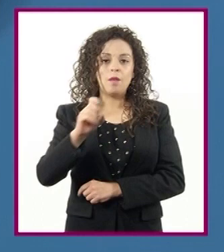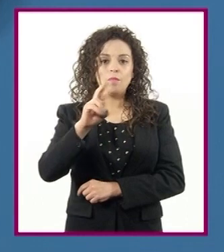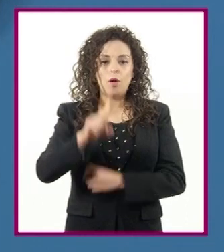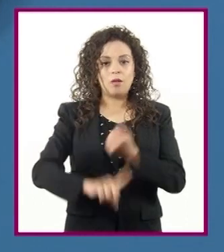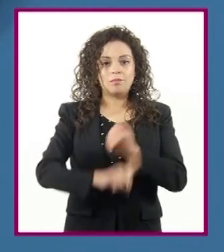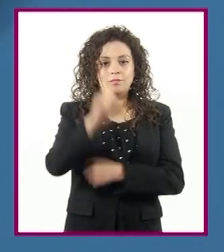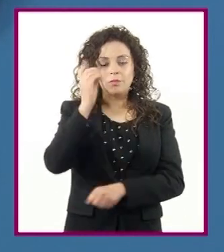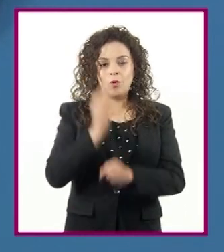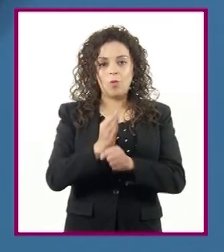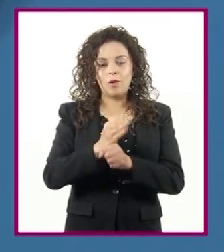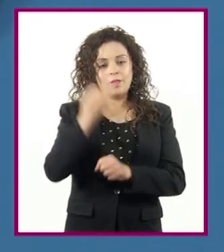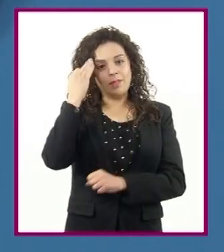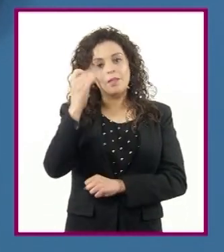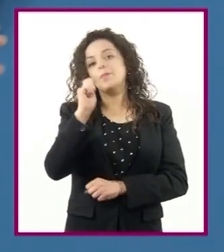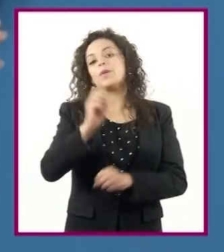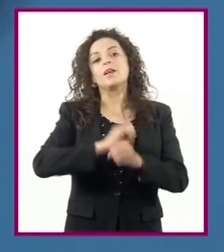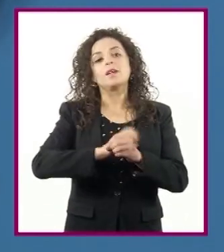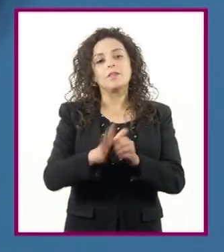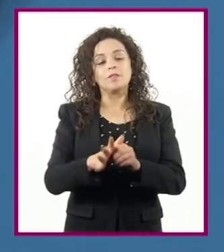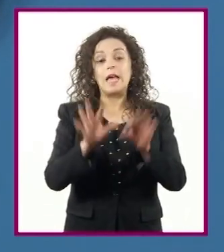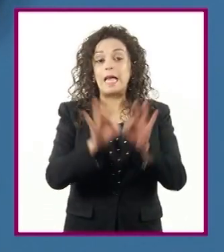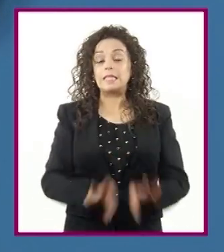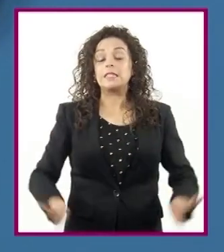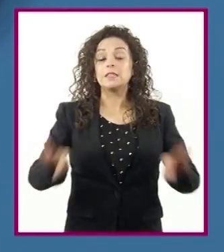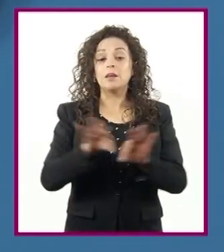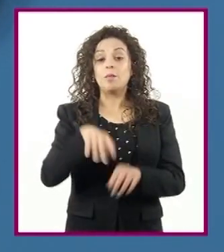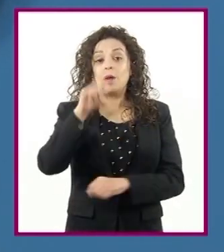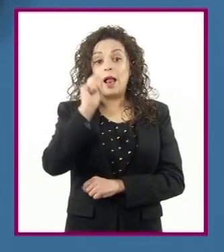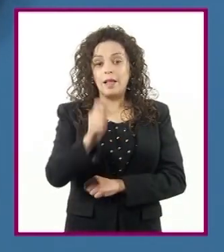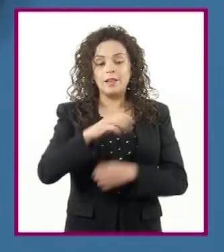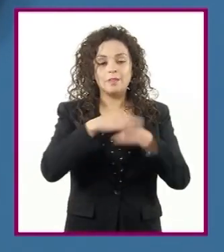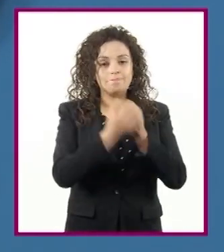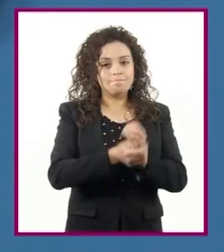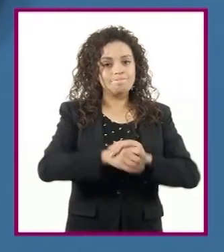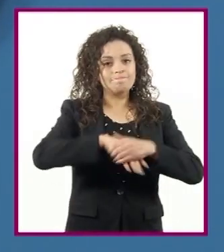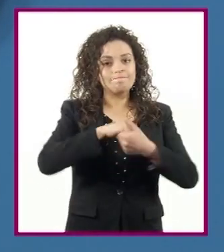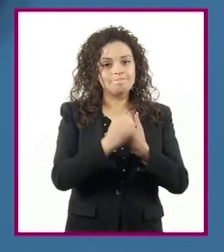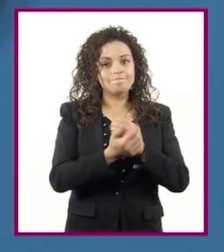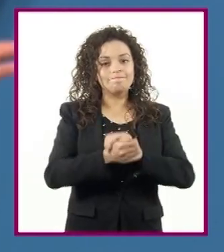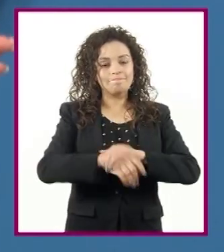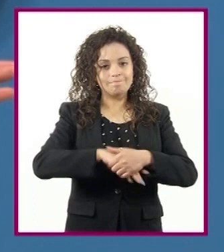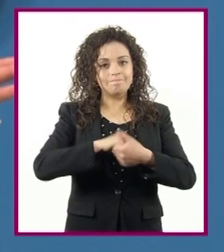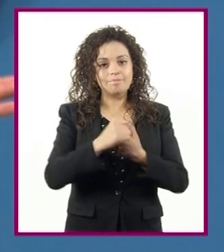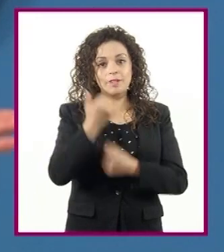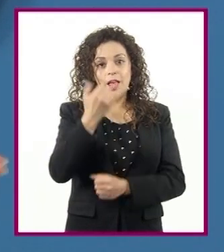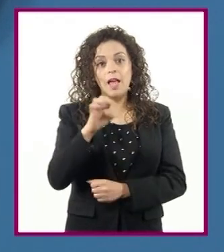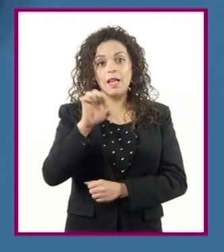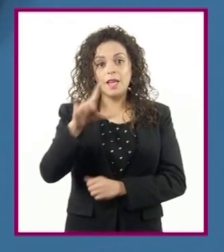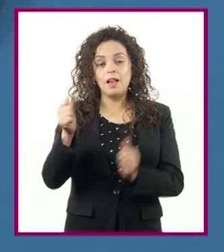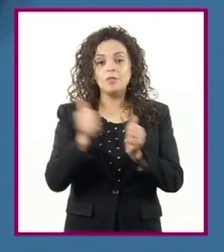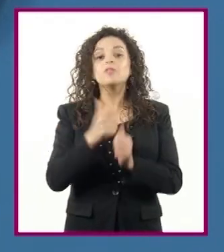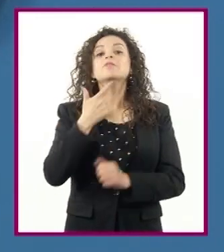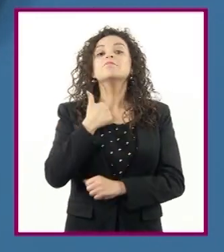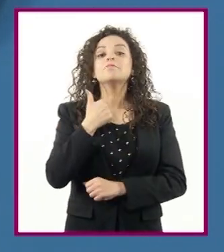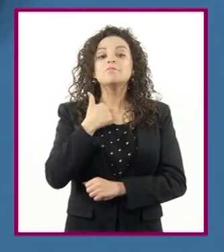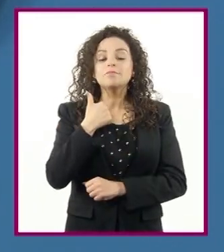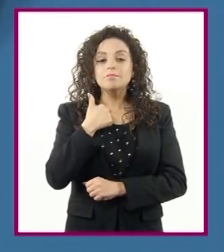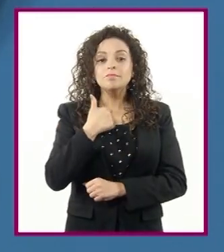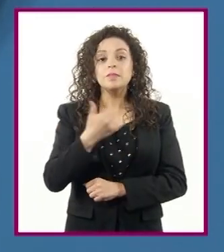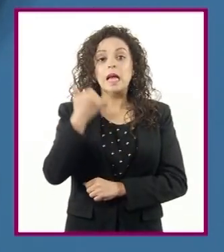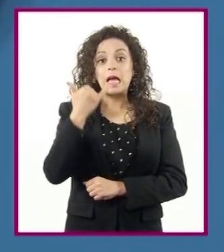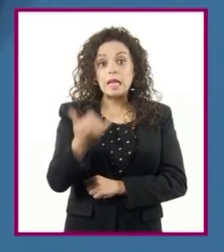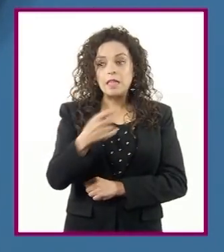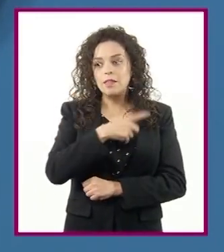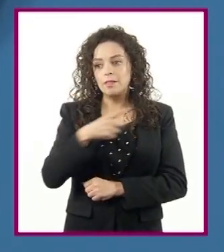viviendo. Recuerden la importancia del lavado de manos y el uso de gel antibacterial. Además, les recomendamos quedarse en